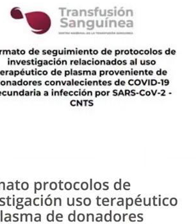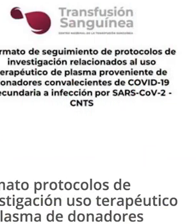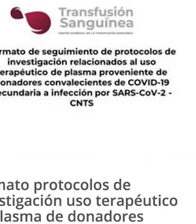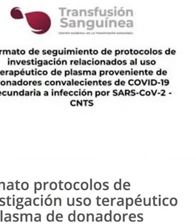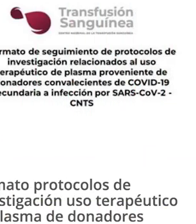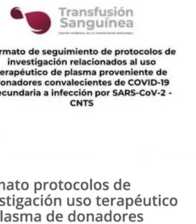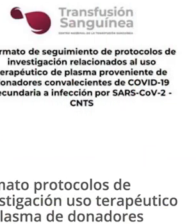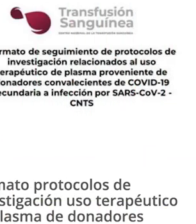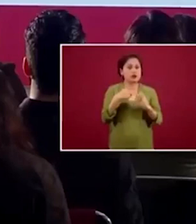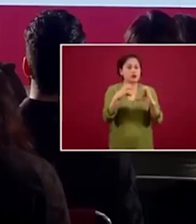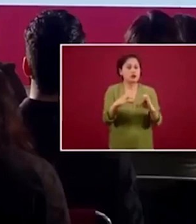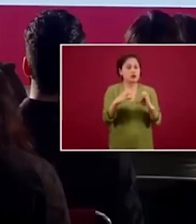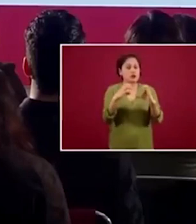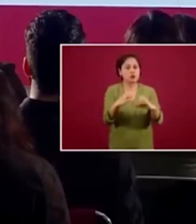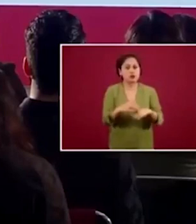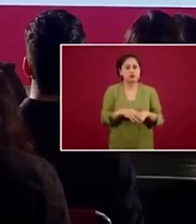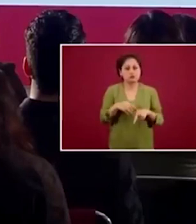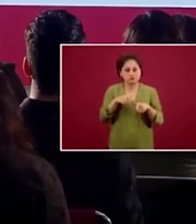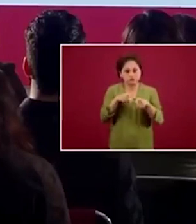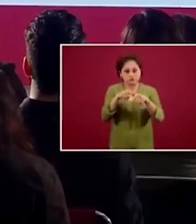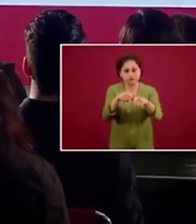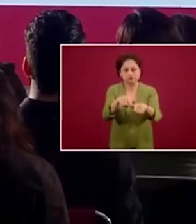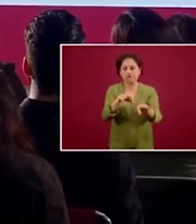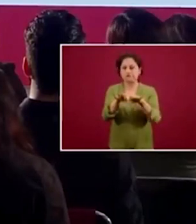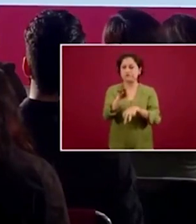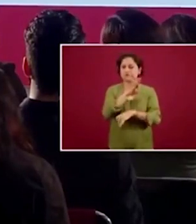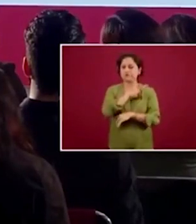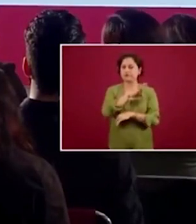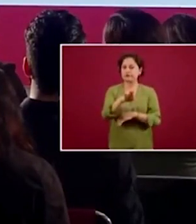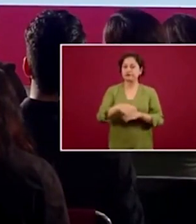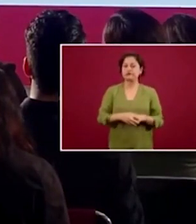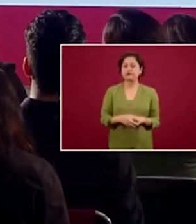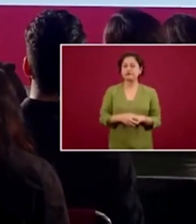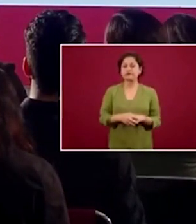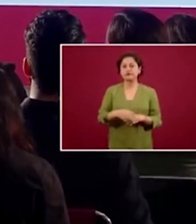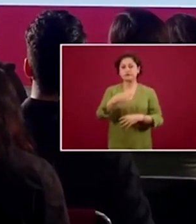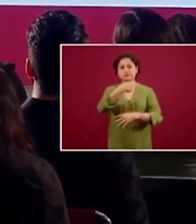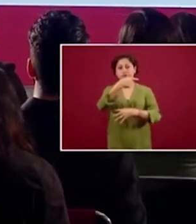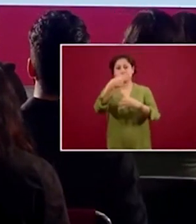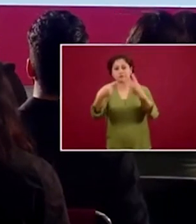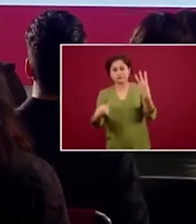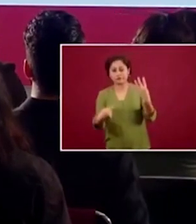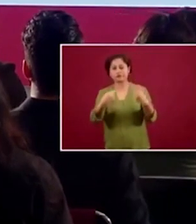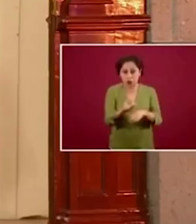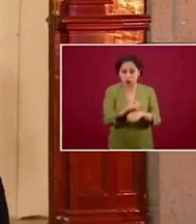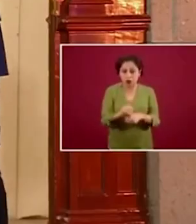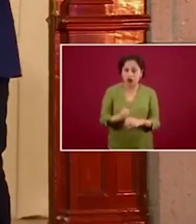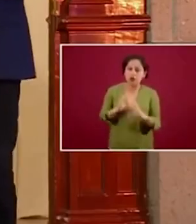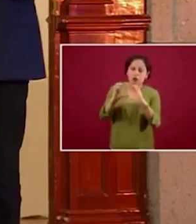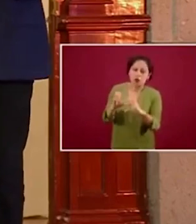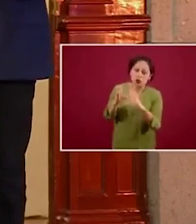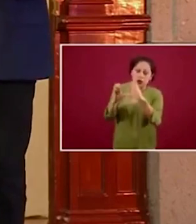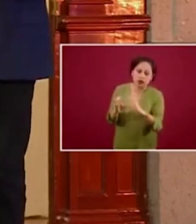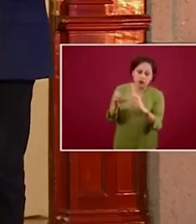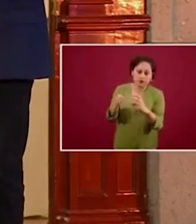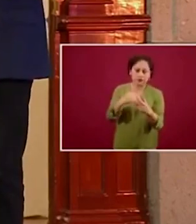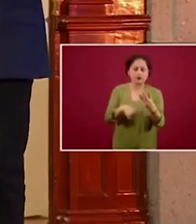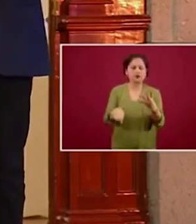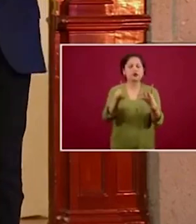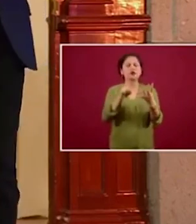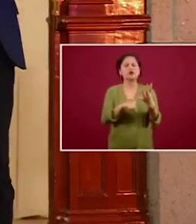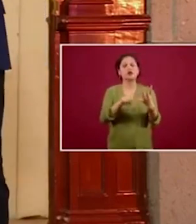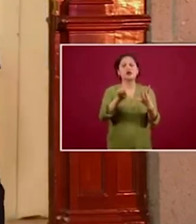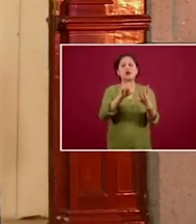web. Desde el pasado 9 de abril, el director general de dicho centro, Jorge Enrique Trejo Gomora, informó sobre la reducción